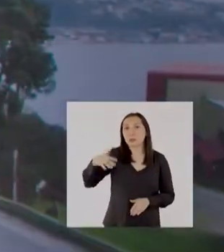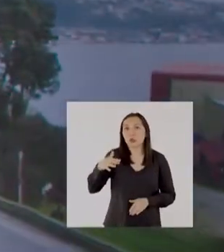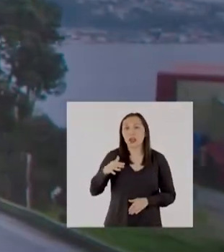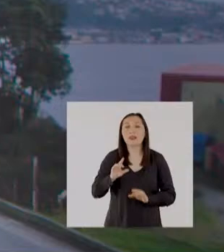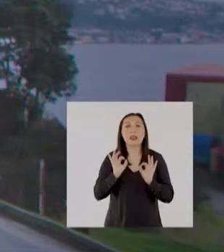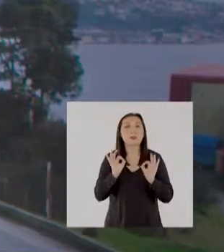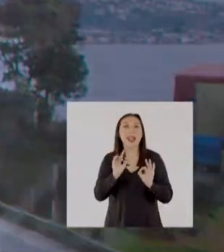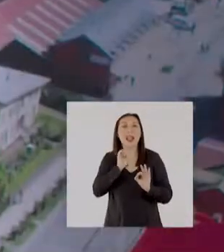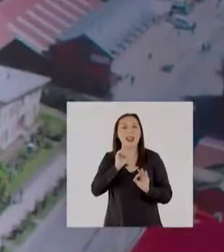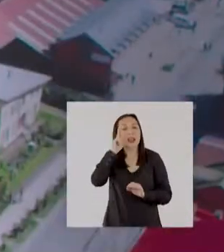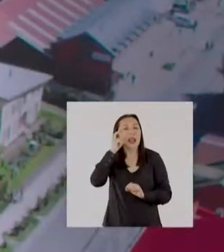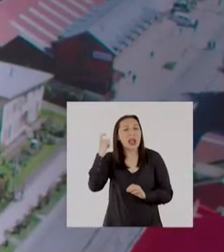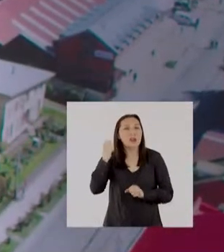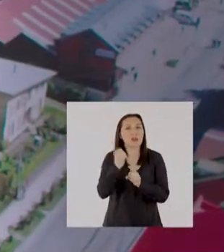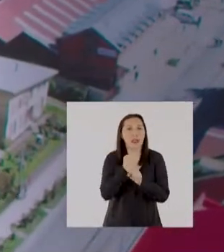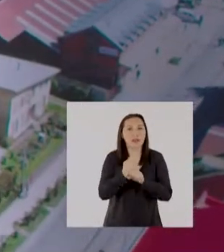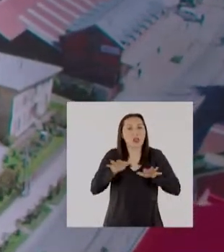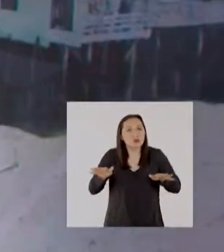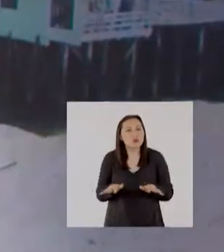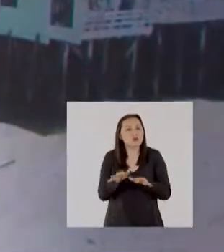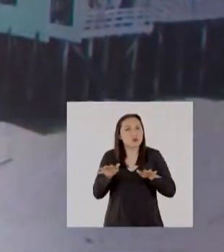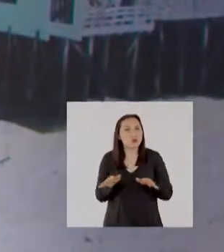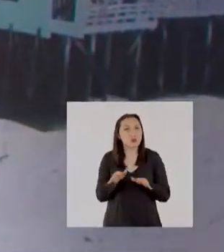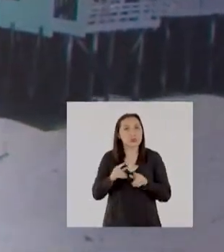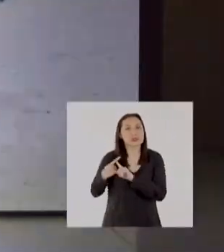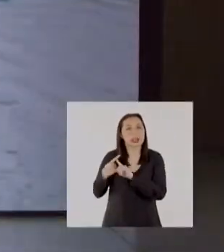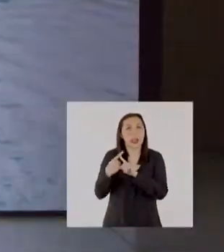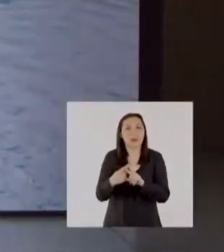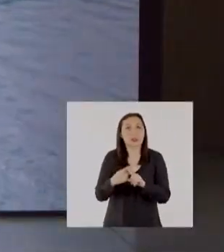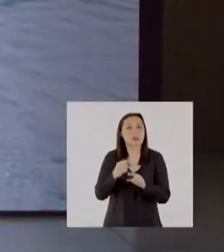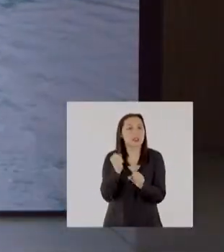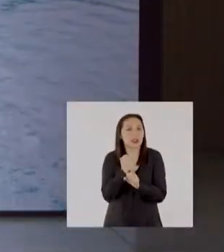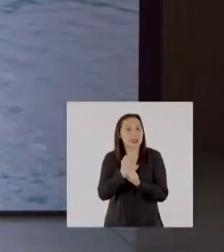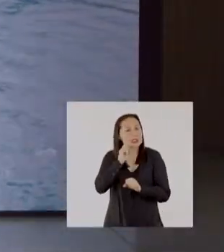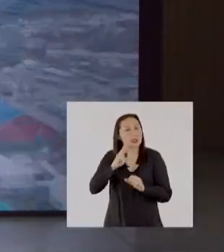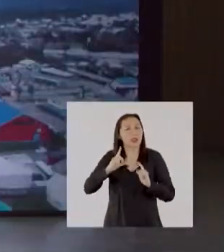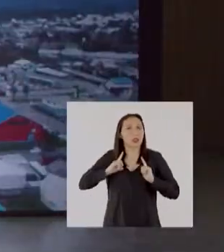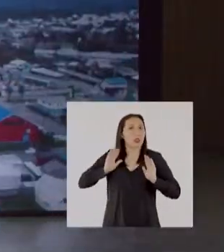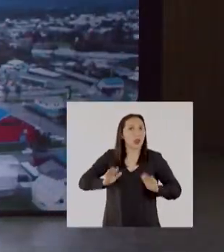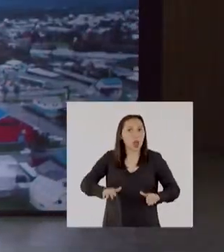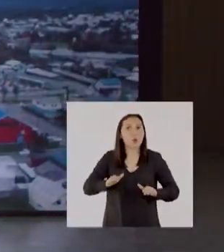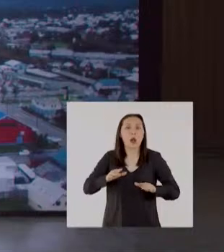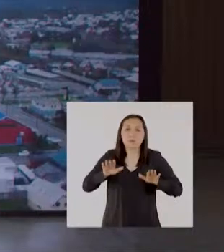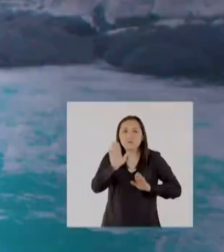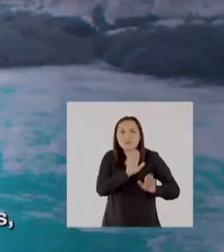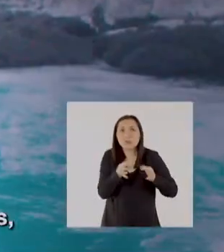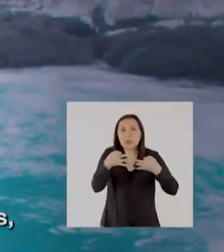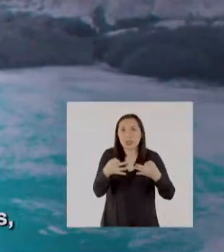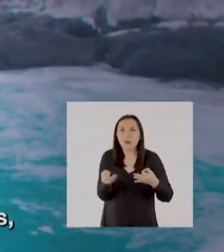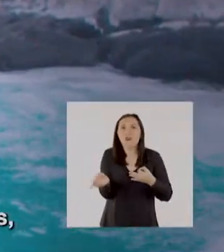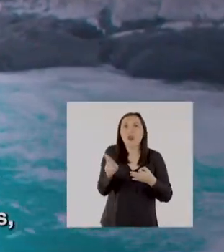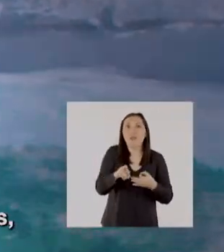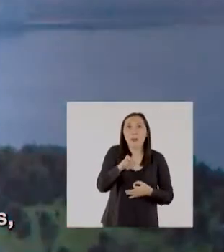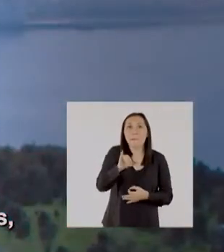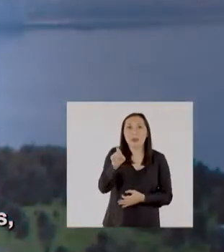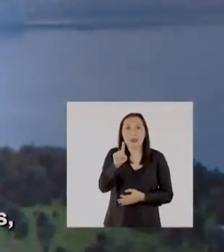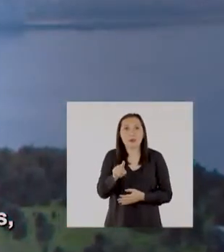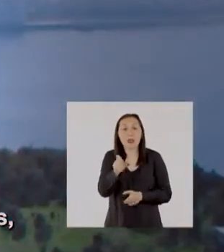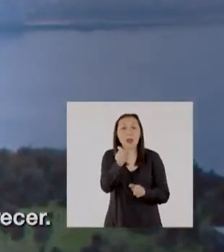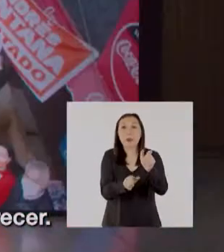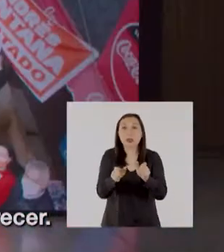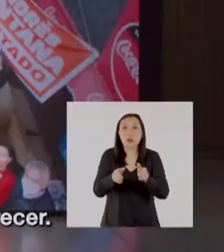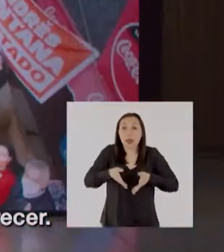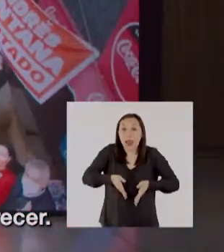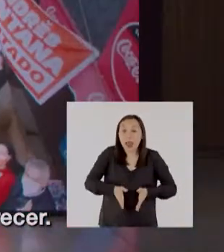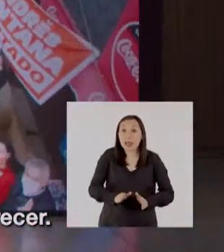especialmente de quienes creemos en el trabajo esfuerzo y este edificio trabajaré sin descanso por recuperar la seguridad trabajar impuestos a pymes y